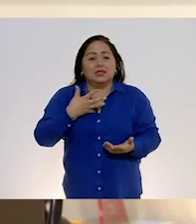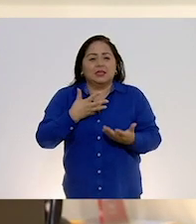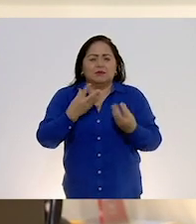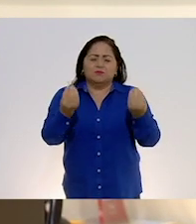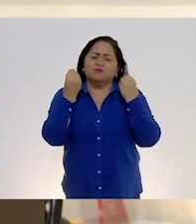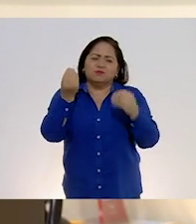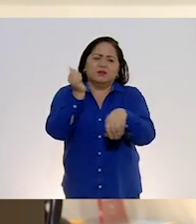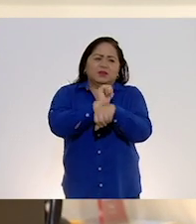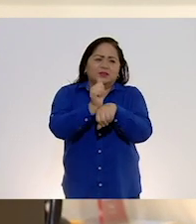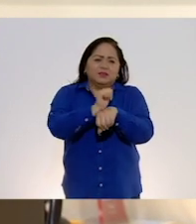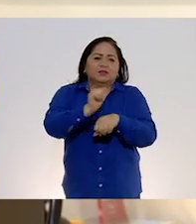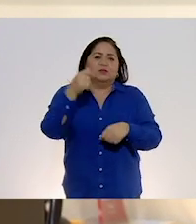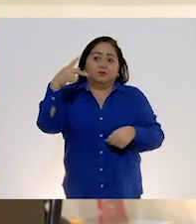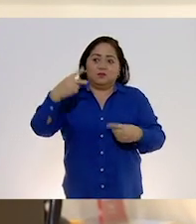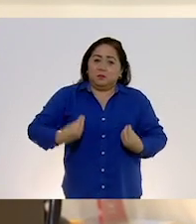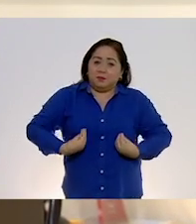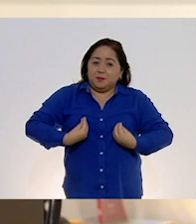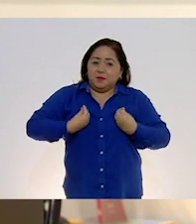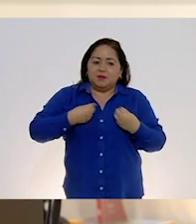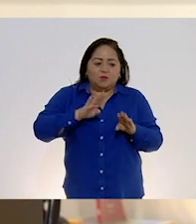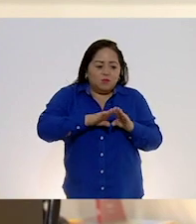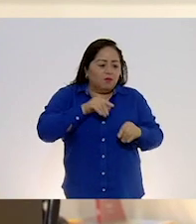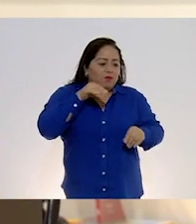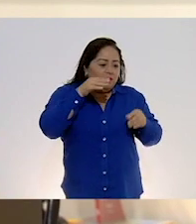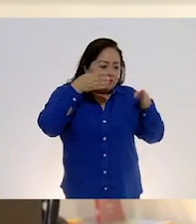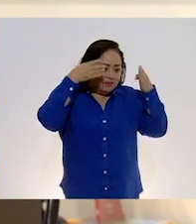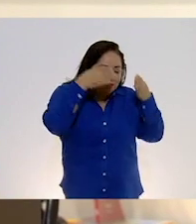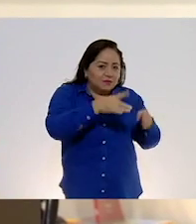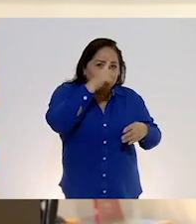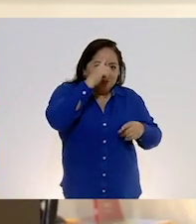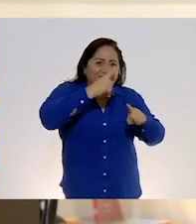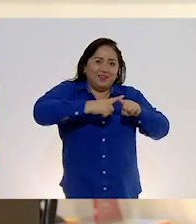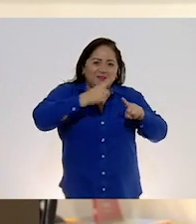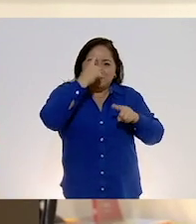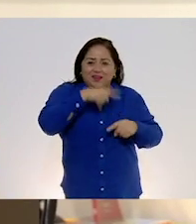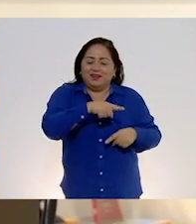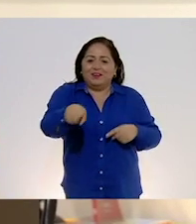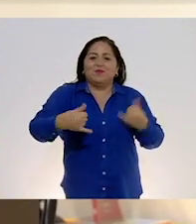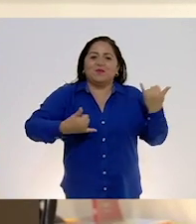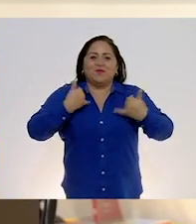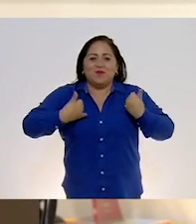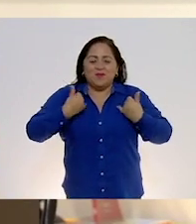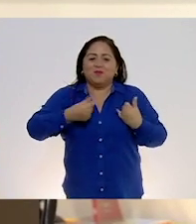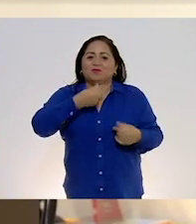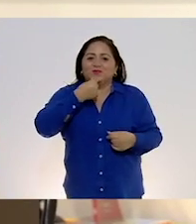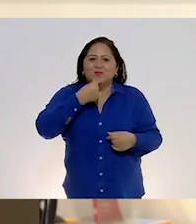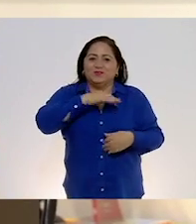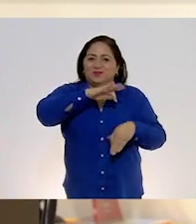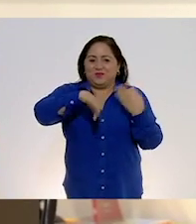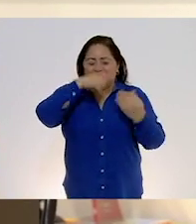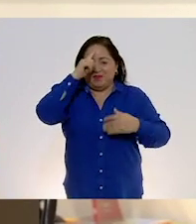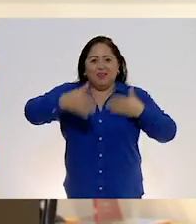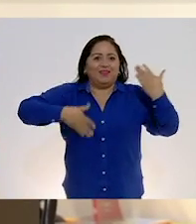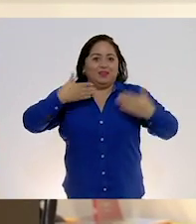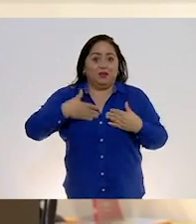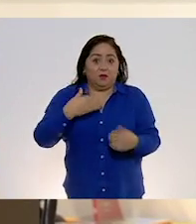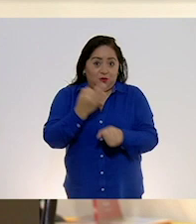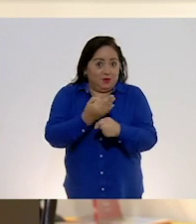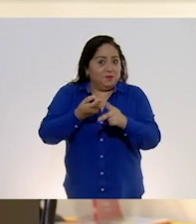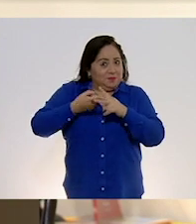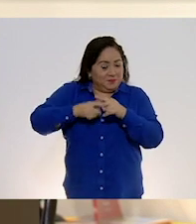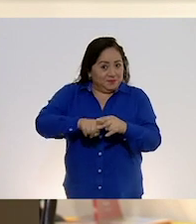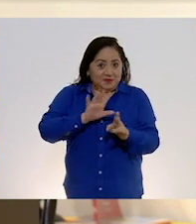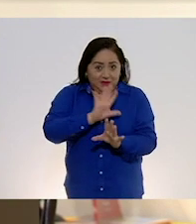artistas que han dedicado su vida a estas disciplinas y son capaces de asombrar a niños y adultos por igual. ¿Están listos para